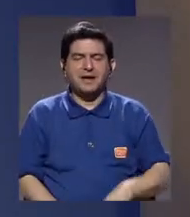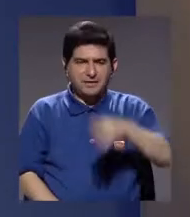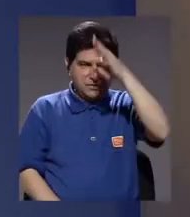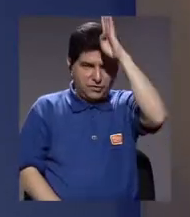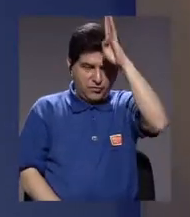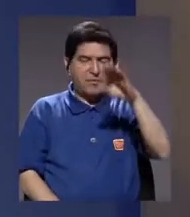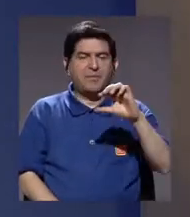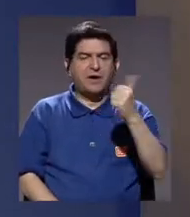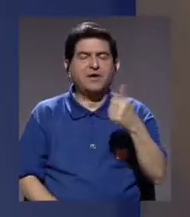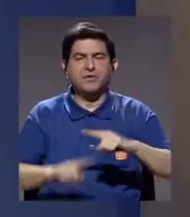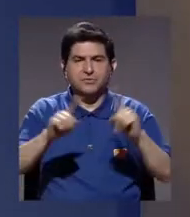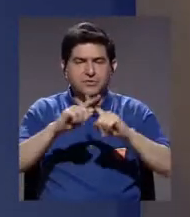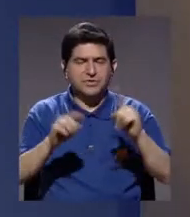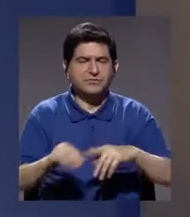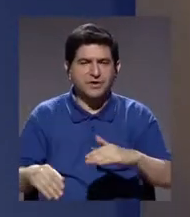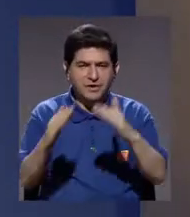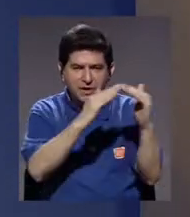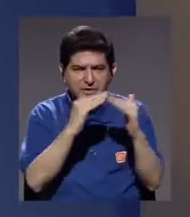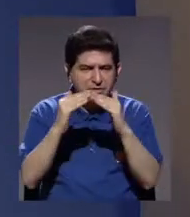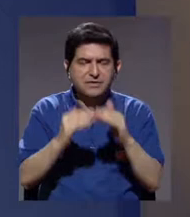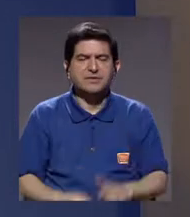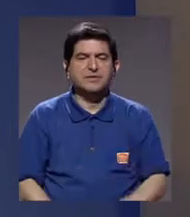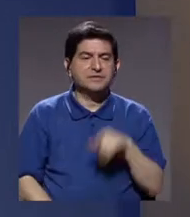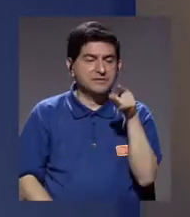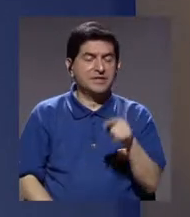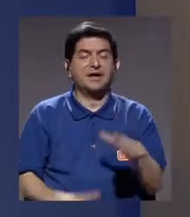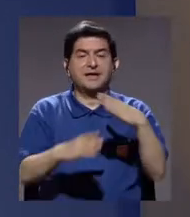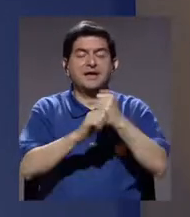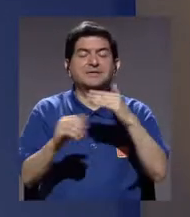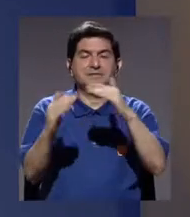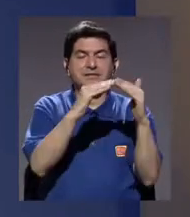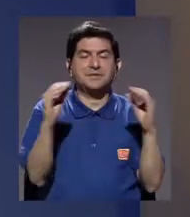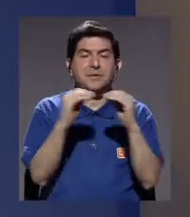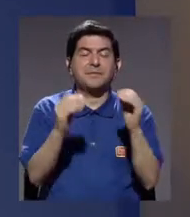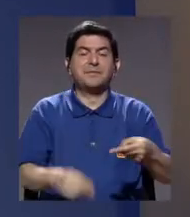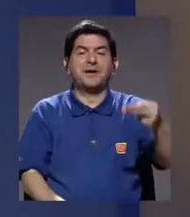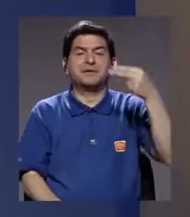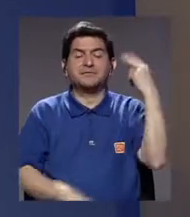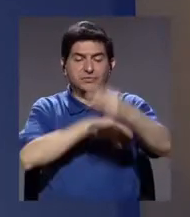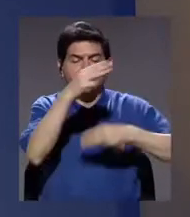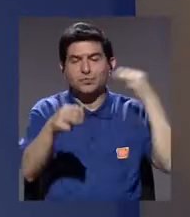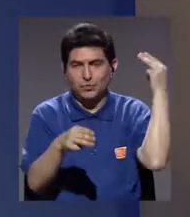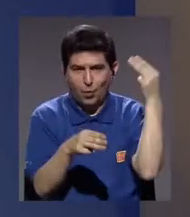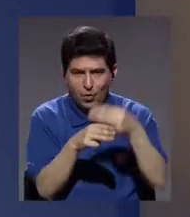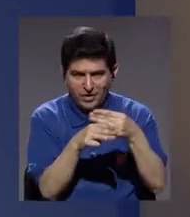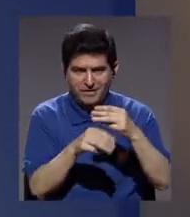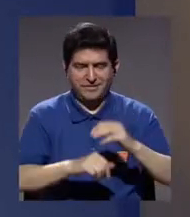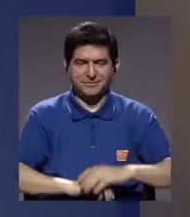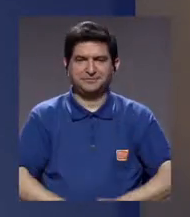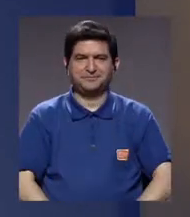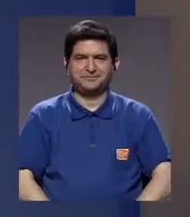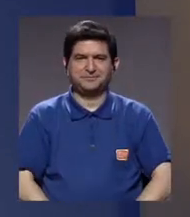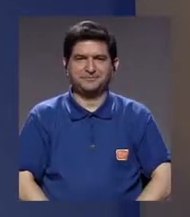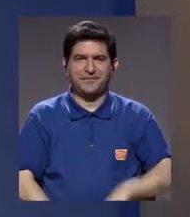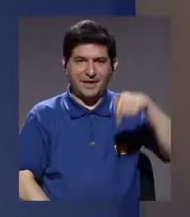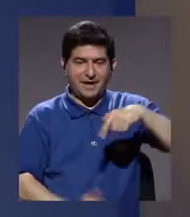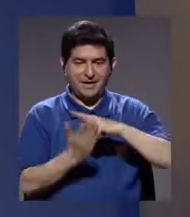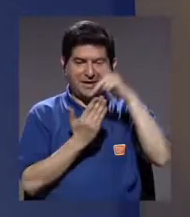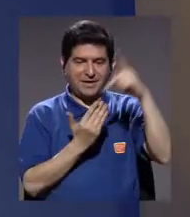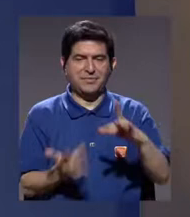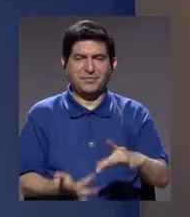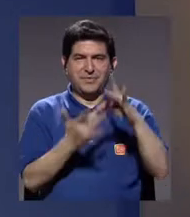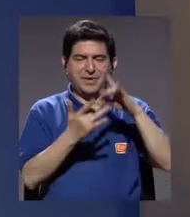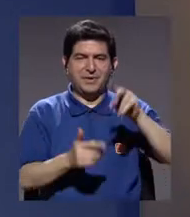otras civilizaciones que la hicieron y la hacen una de las ciudades más históricas del mundo. Estamos en